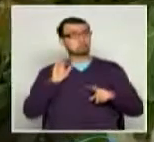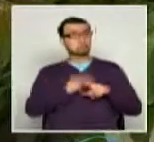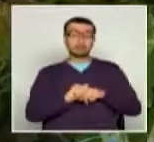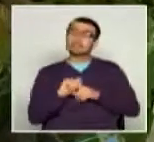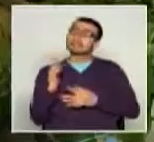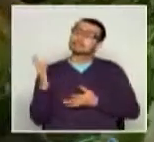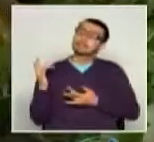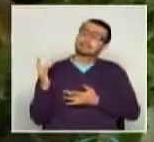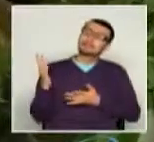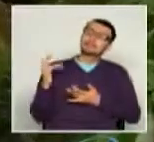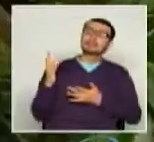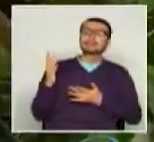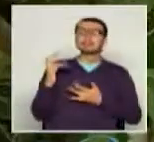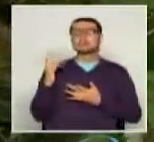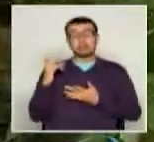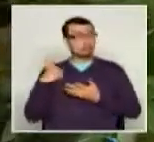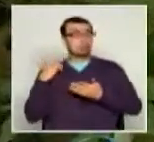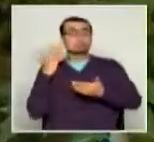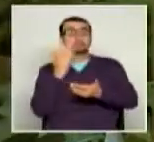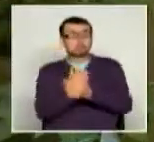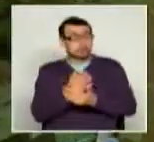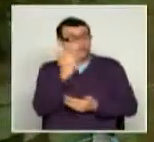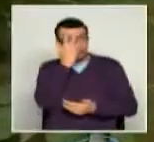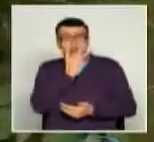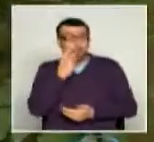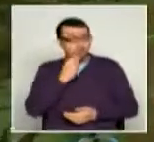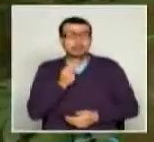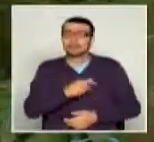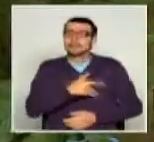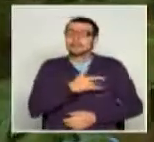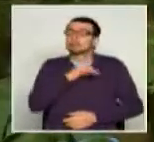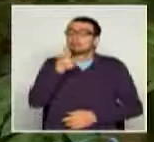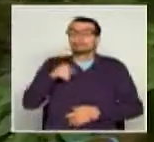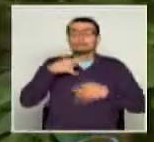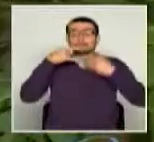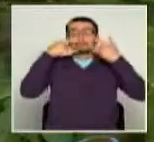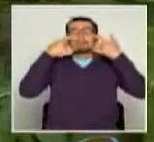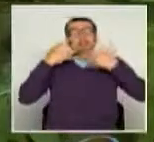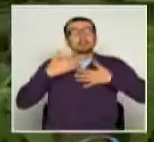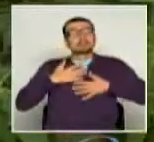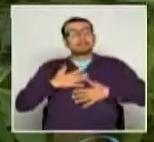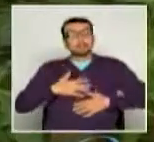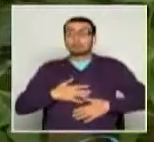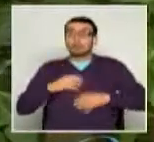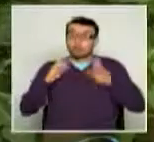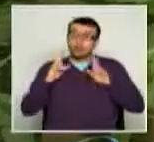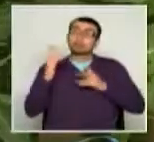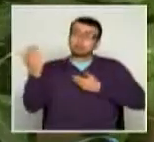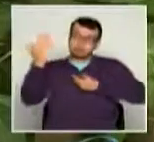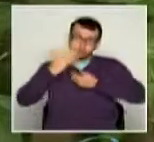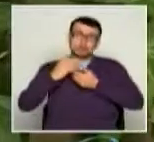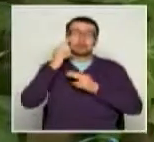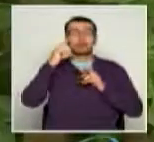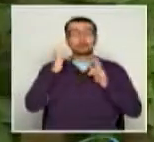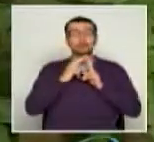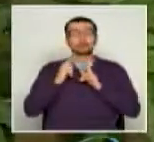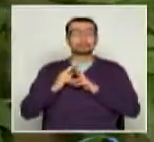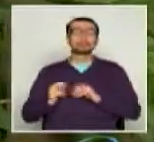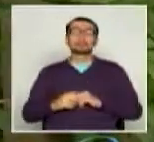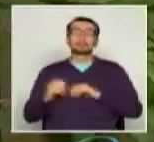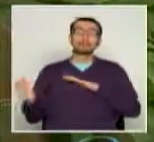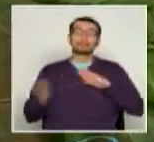de la enfermedad en este parque médico, que ojalá ustedes den la oportunidad de conocer. Hoy estaremos, como de